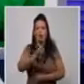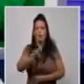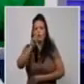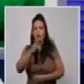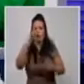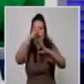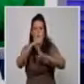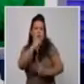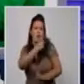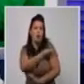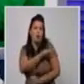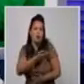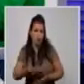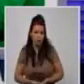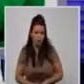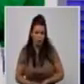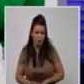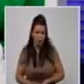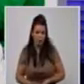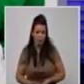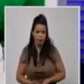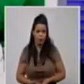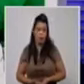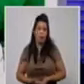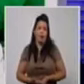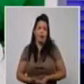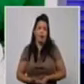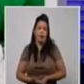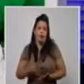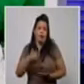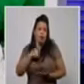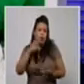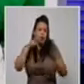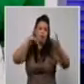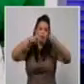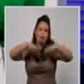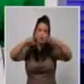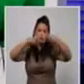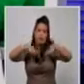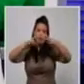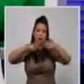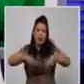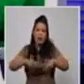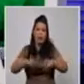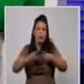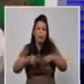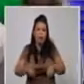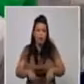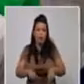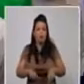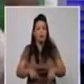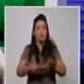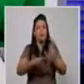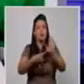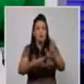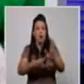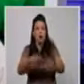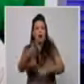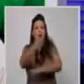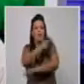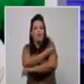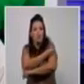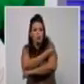claro, hasta donde yo he leído, la inmunidad que deja la vacuna, qué tiempo se va a